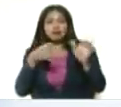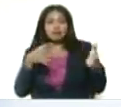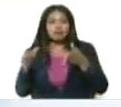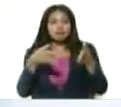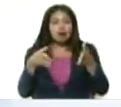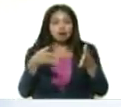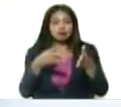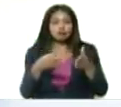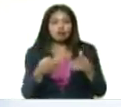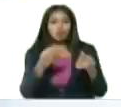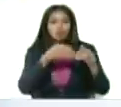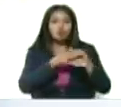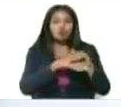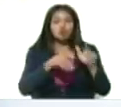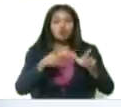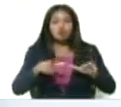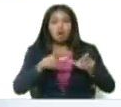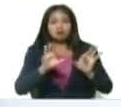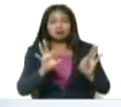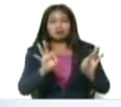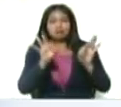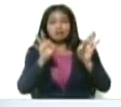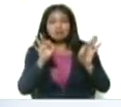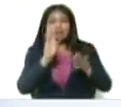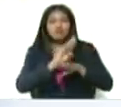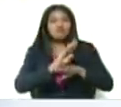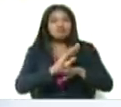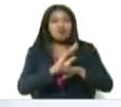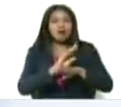cuidados intensivos, a la UCI.